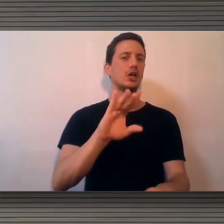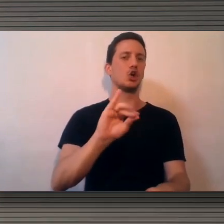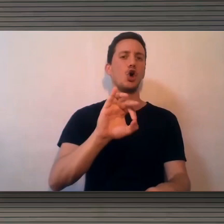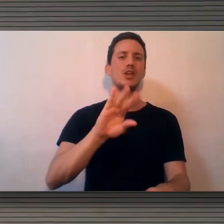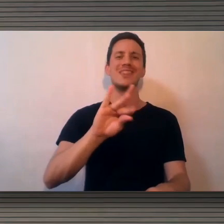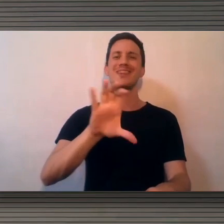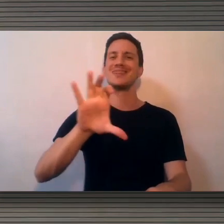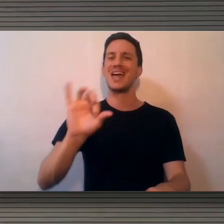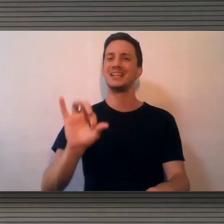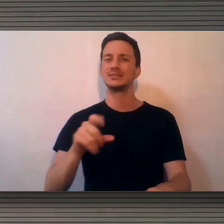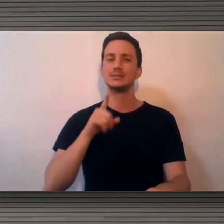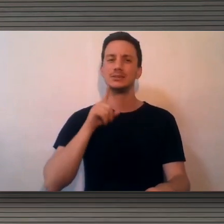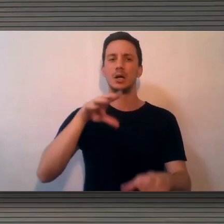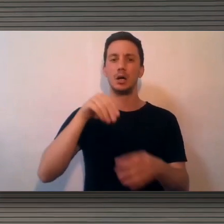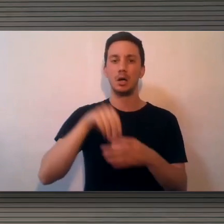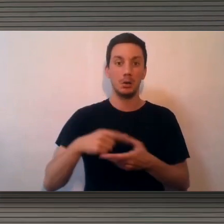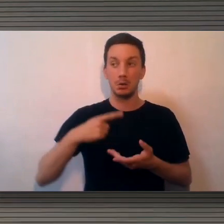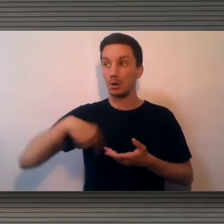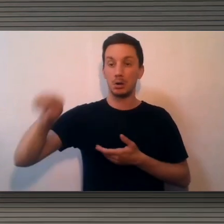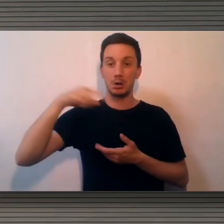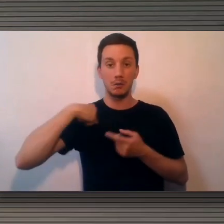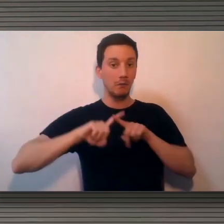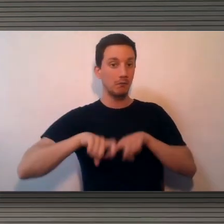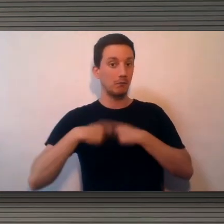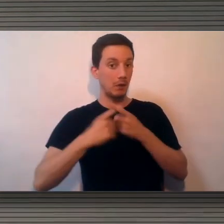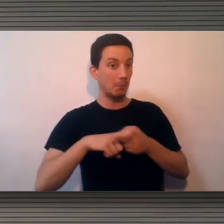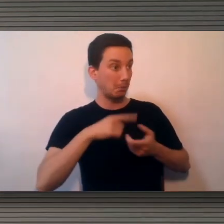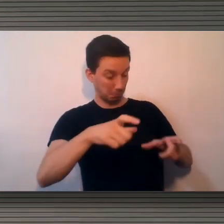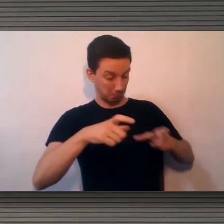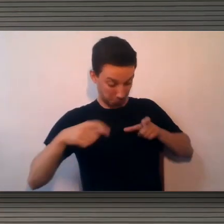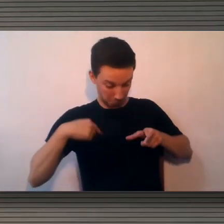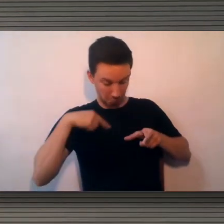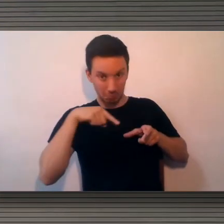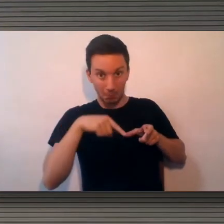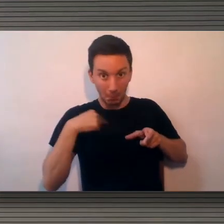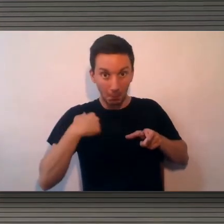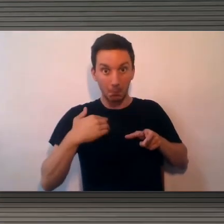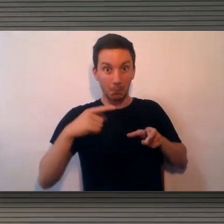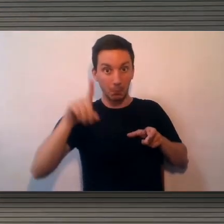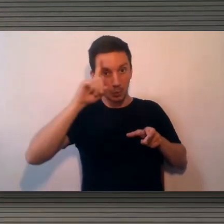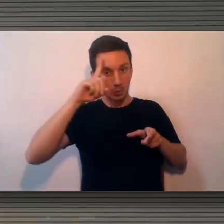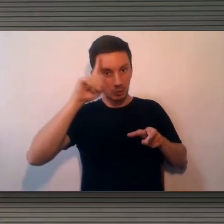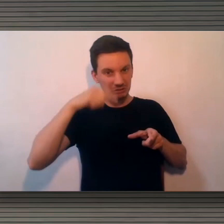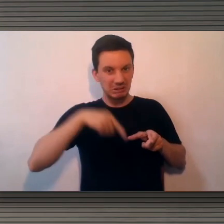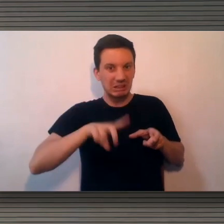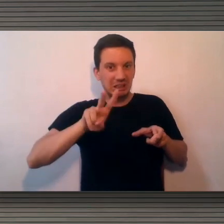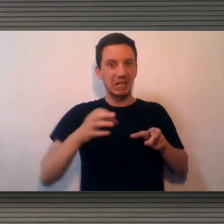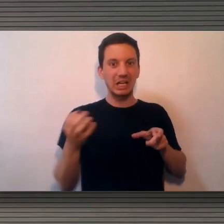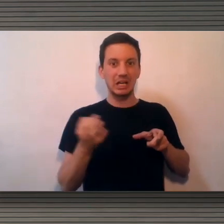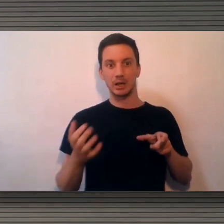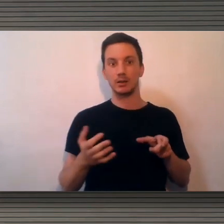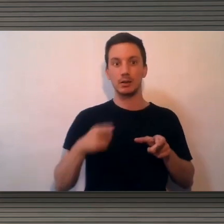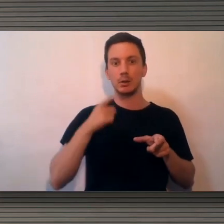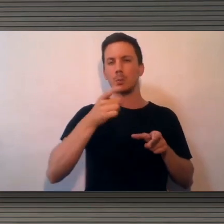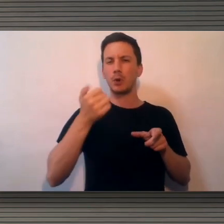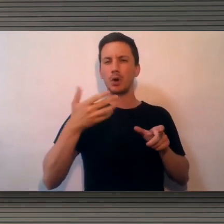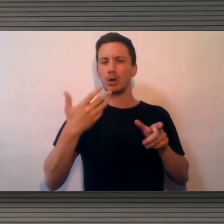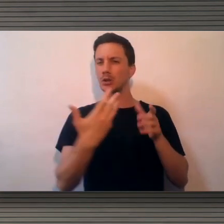no saben o no tienen ni idea de cuál les recetan. Si podrías explicar un poquito más esta parte, de estos tipos de